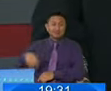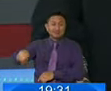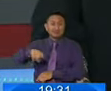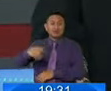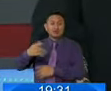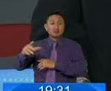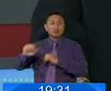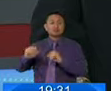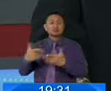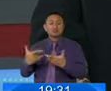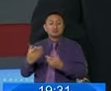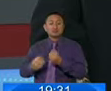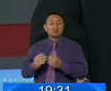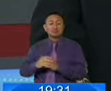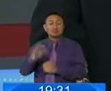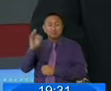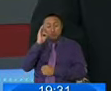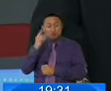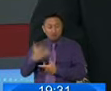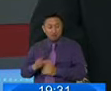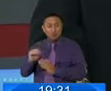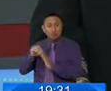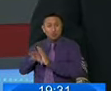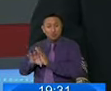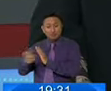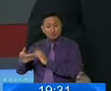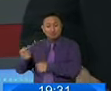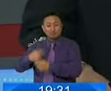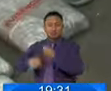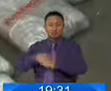se dedicaban al acopio y expendio de sustancias ilícitas.